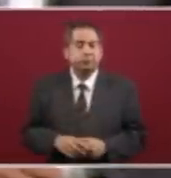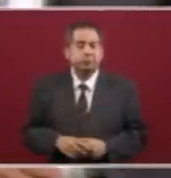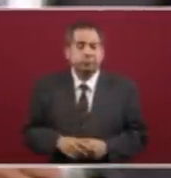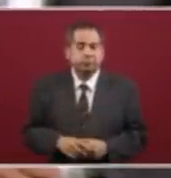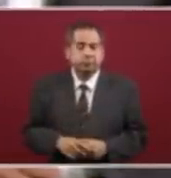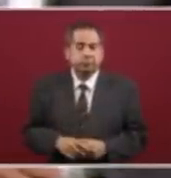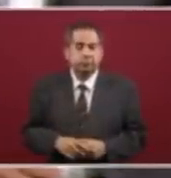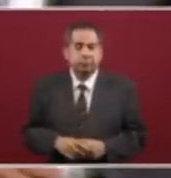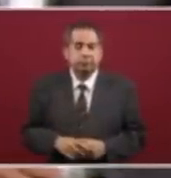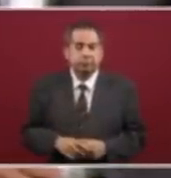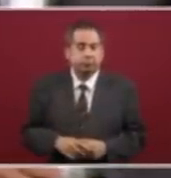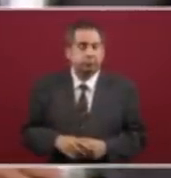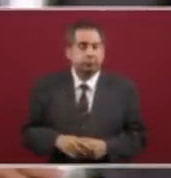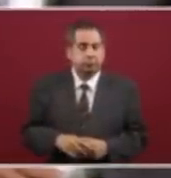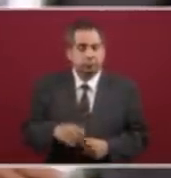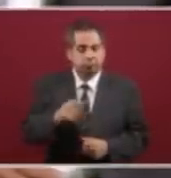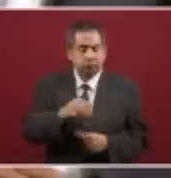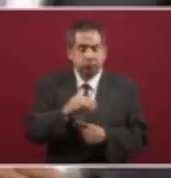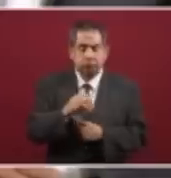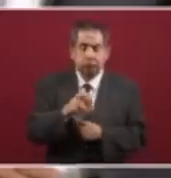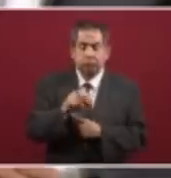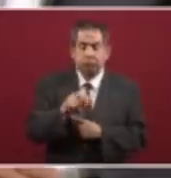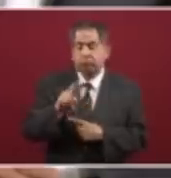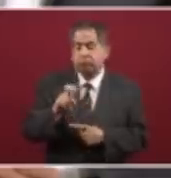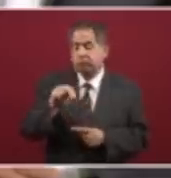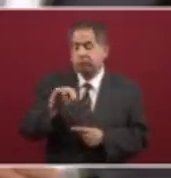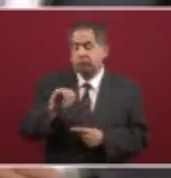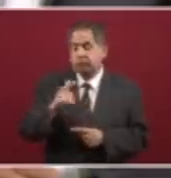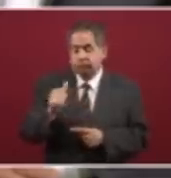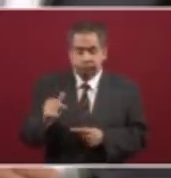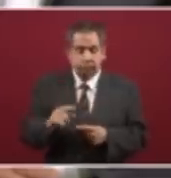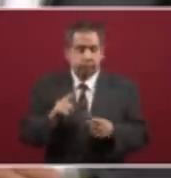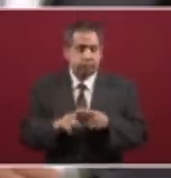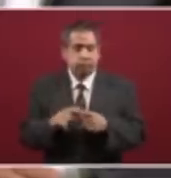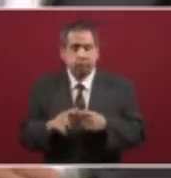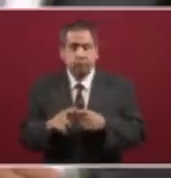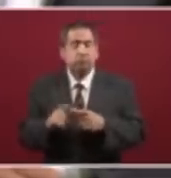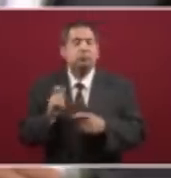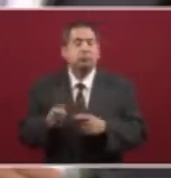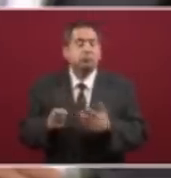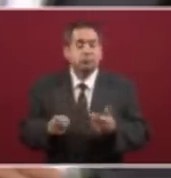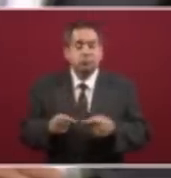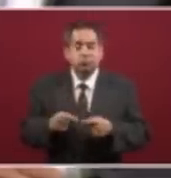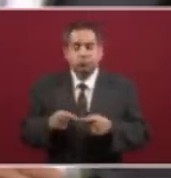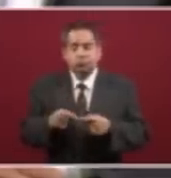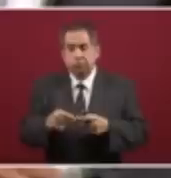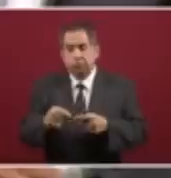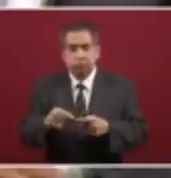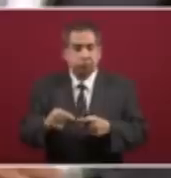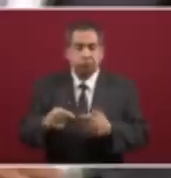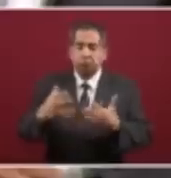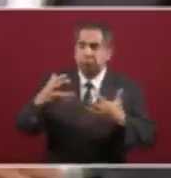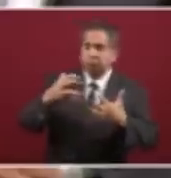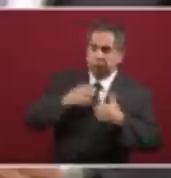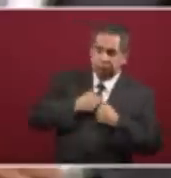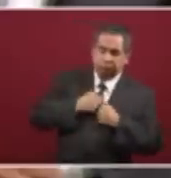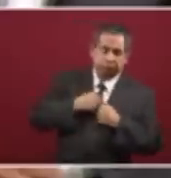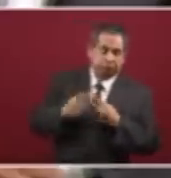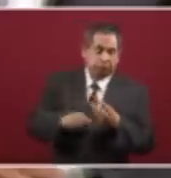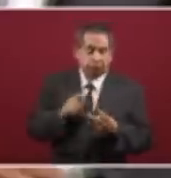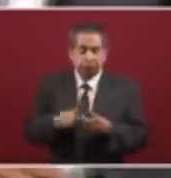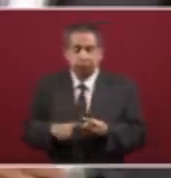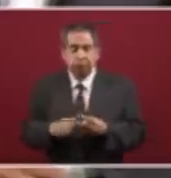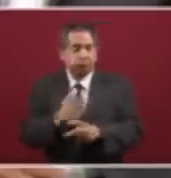de la de mario alberto de león venegas que culminó con nuestro con nuestra detención y la de